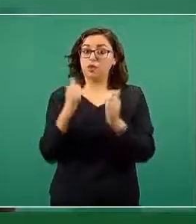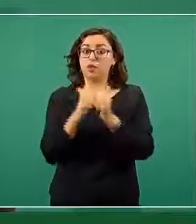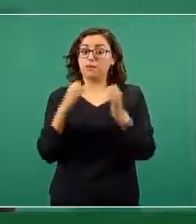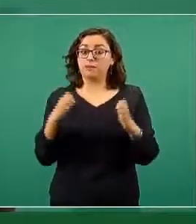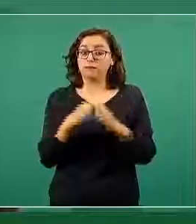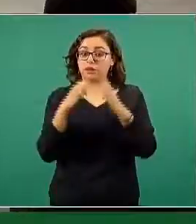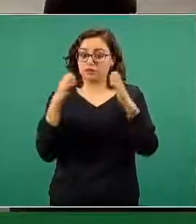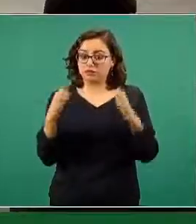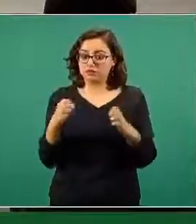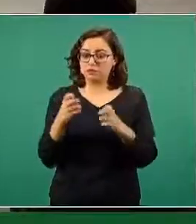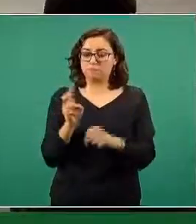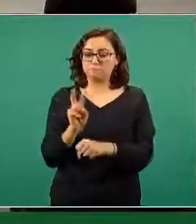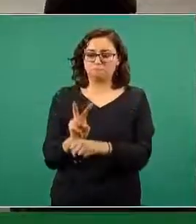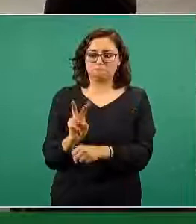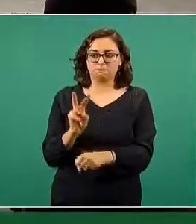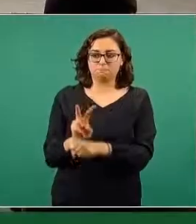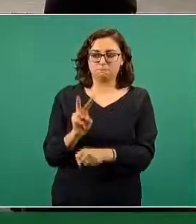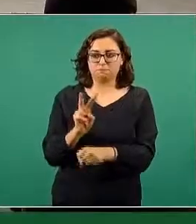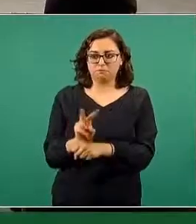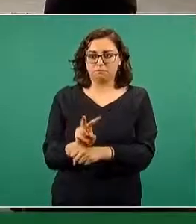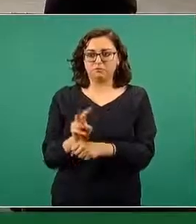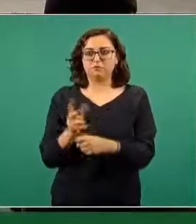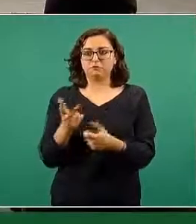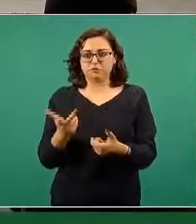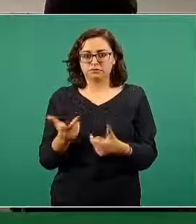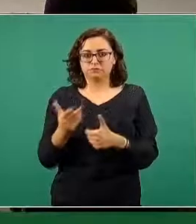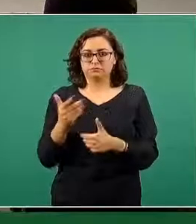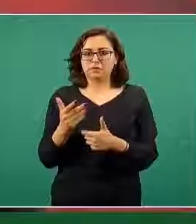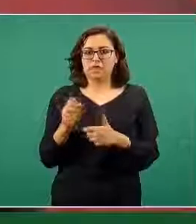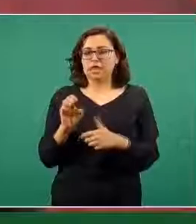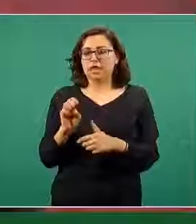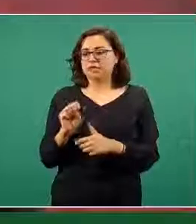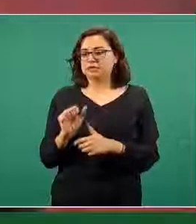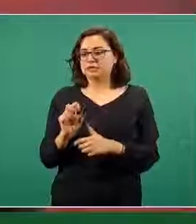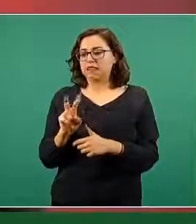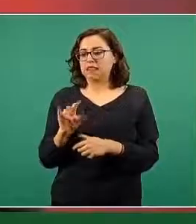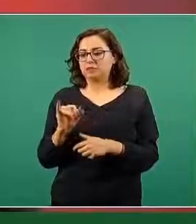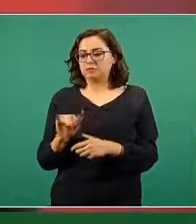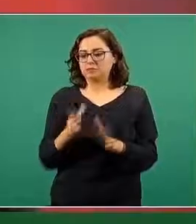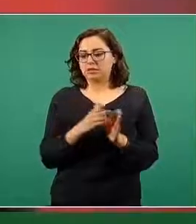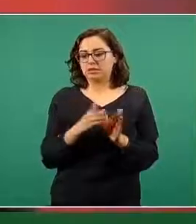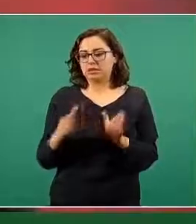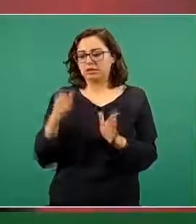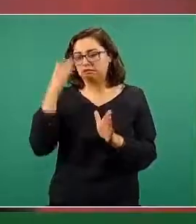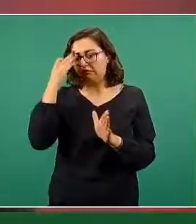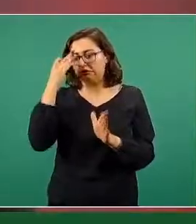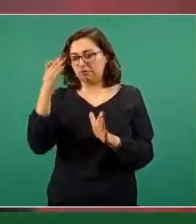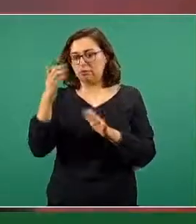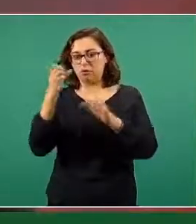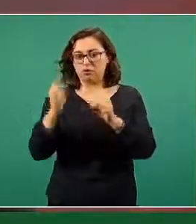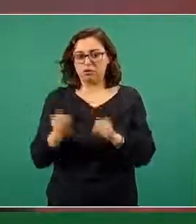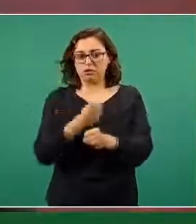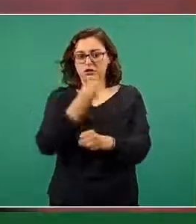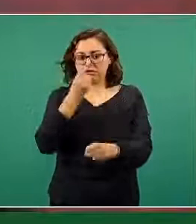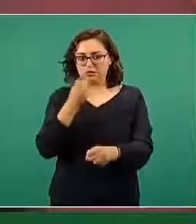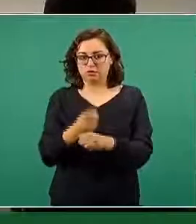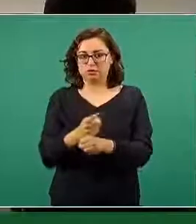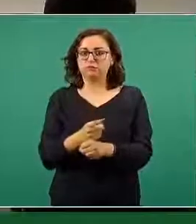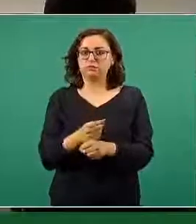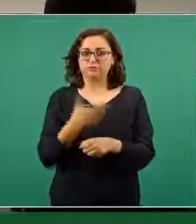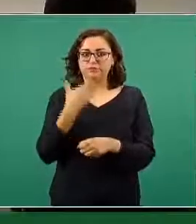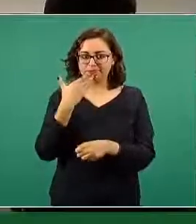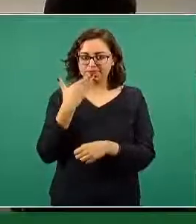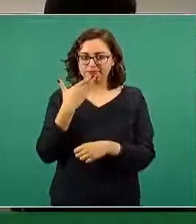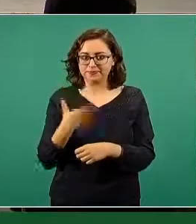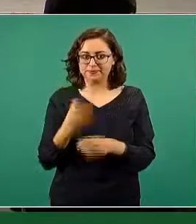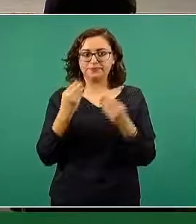poder hacer esta vigilancia de los ESAVIS y mantener el perfil de seguridad de las diferentes vacunas bien actualizado.